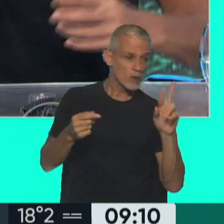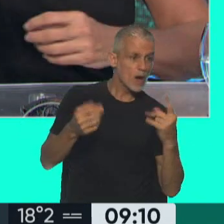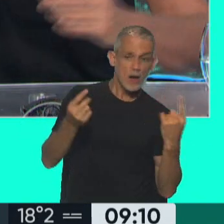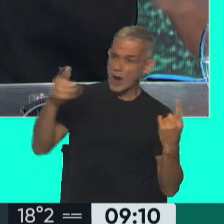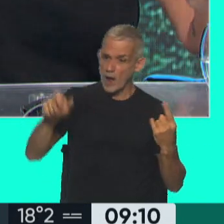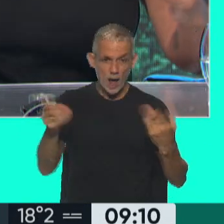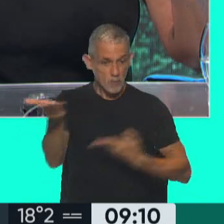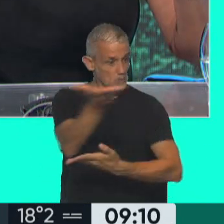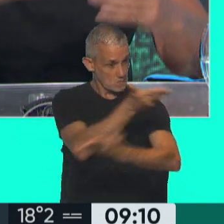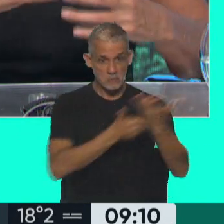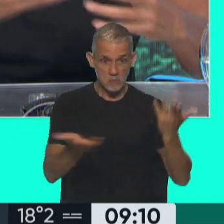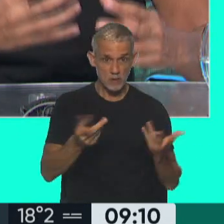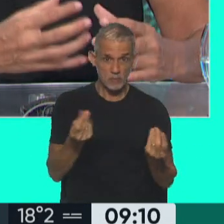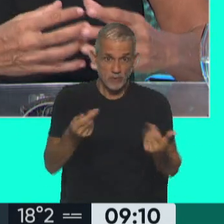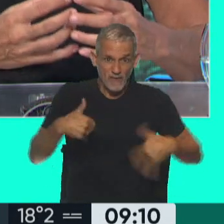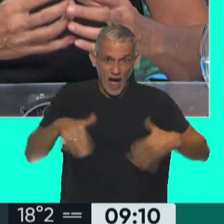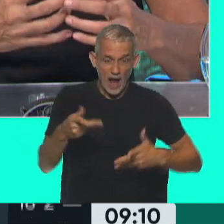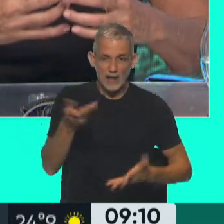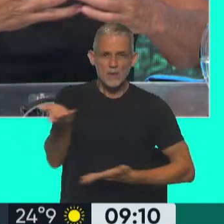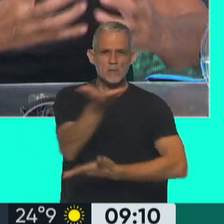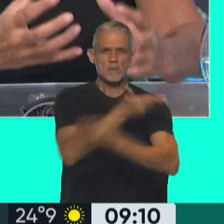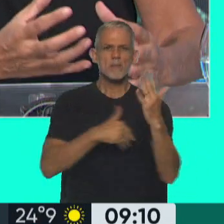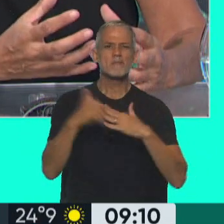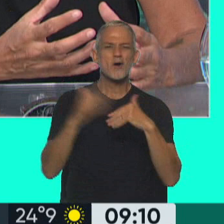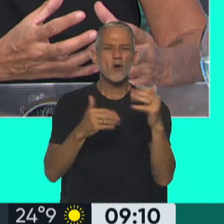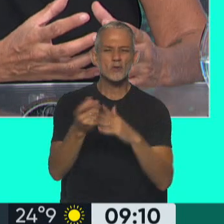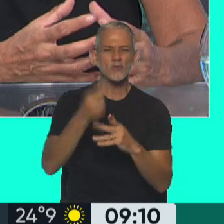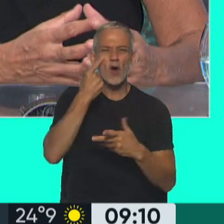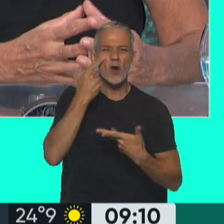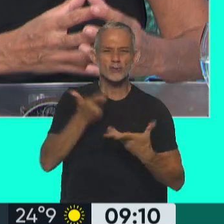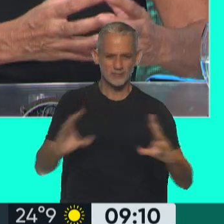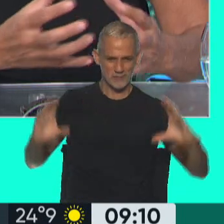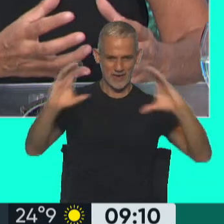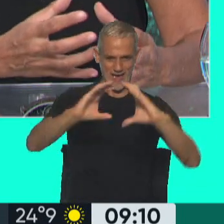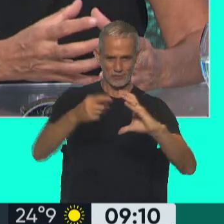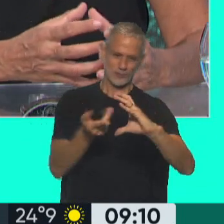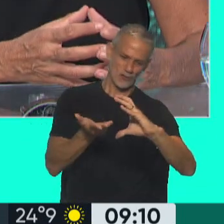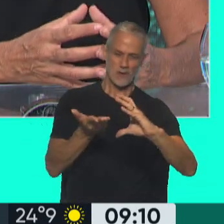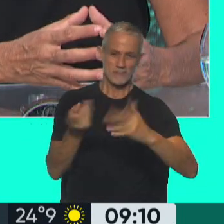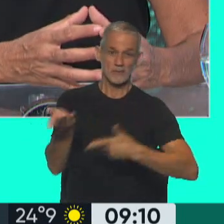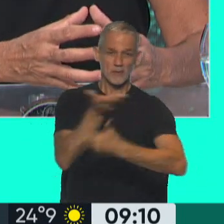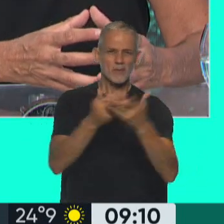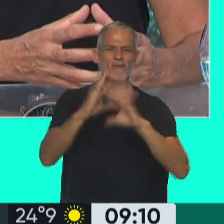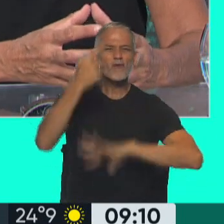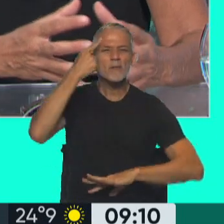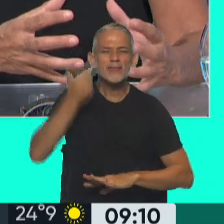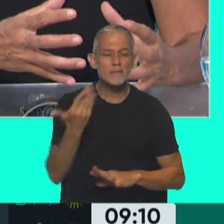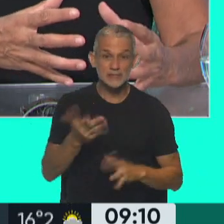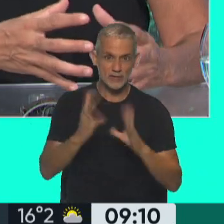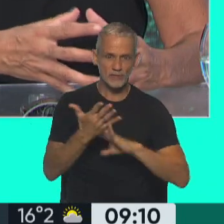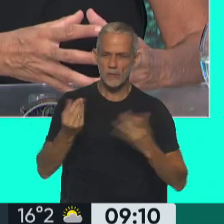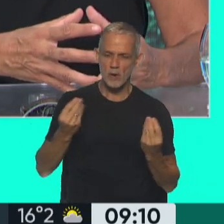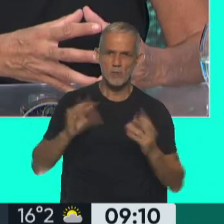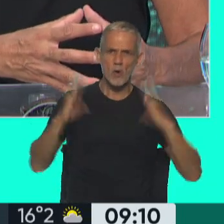otra, de la otra a la otra, y de esa manera entonces construimos conocimiento, construimos formas de pensar y formas de ser